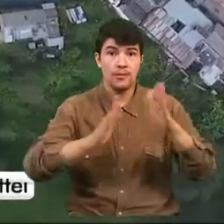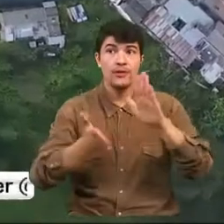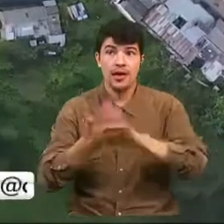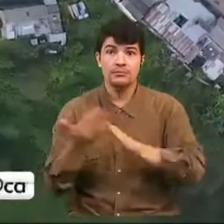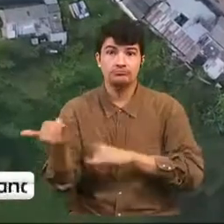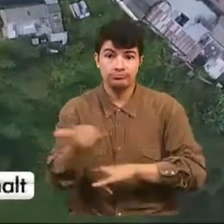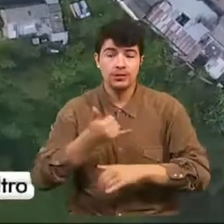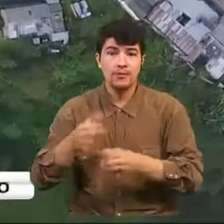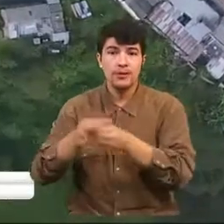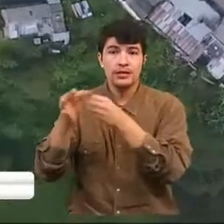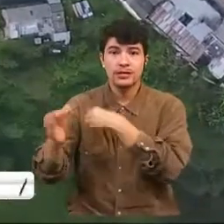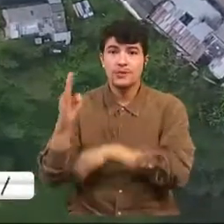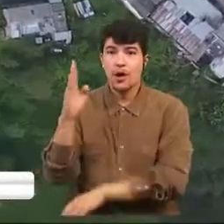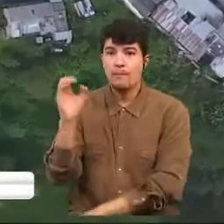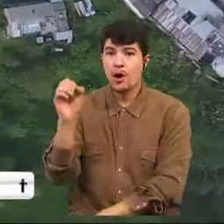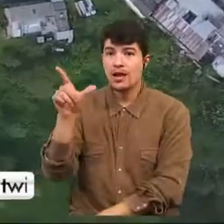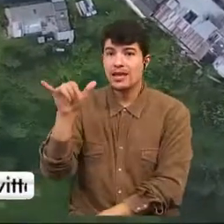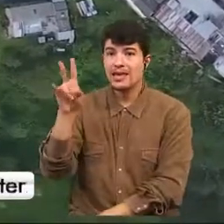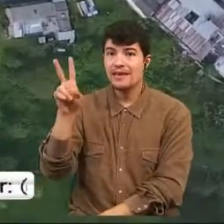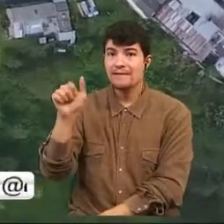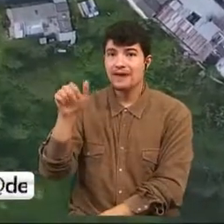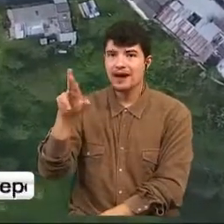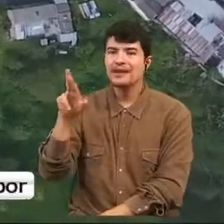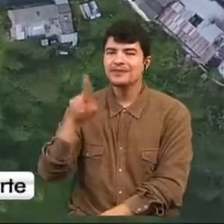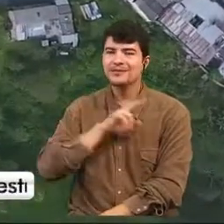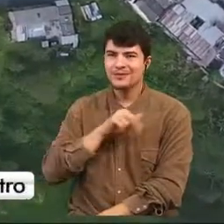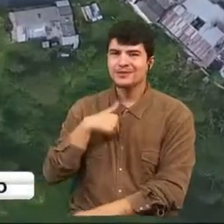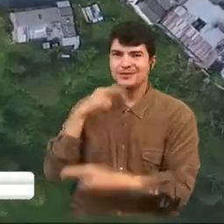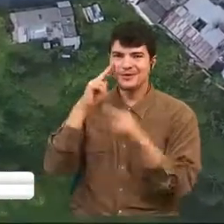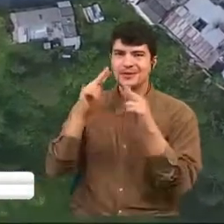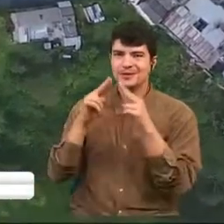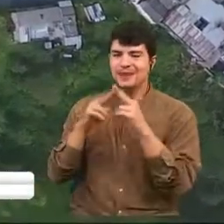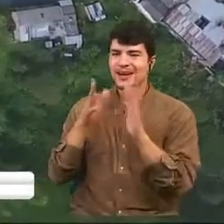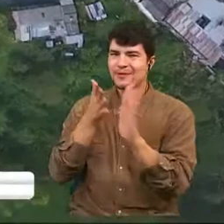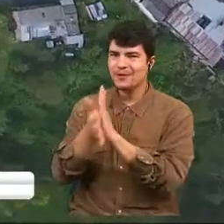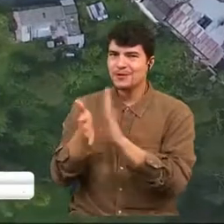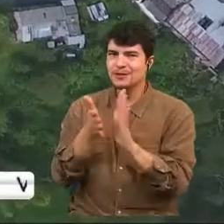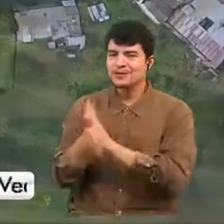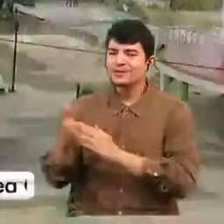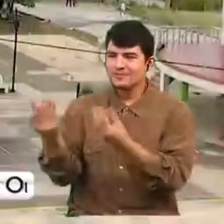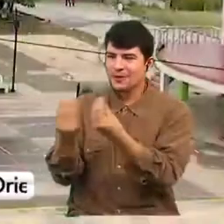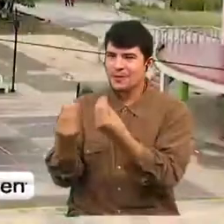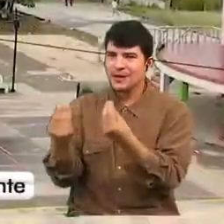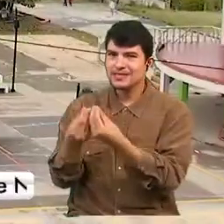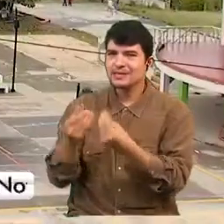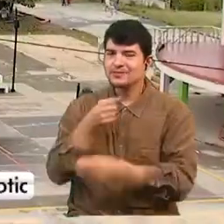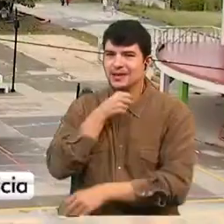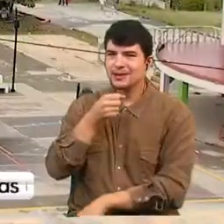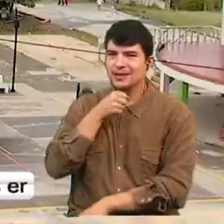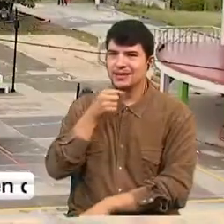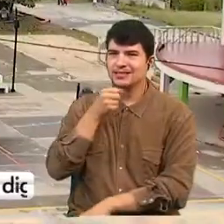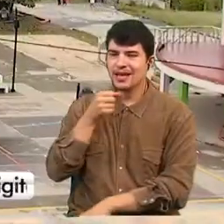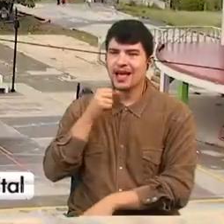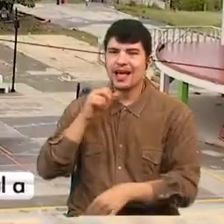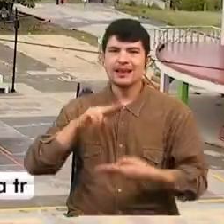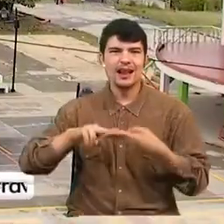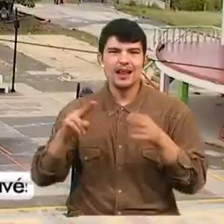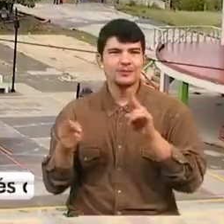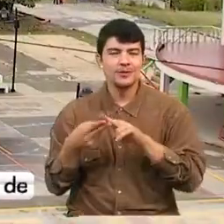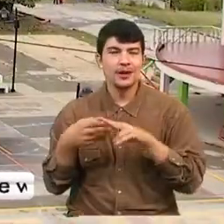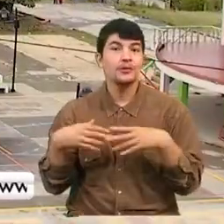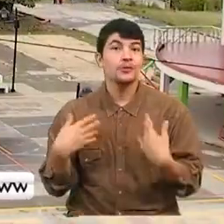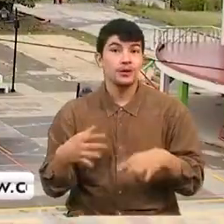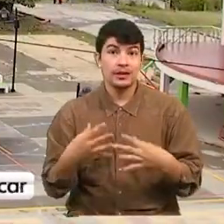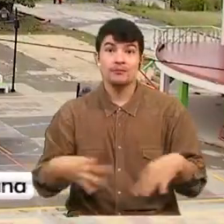el municipio de Bolívar. Vamos precisamente a conocer la información y el informe que han preparado nuestros compañeros periodistas acerca de la